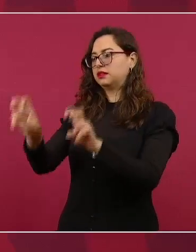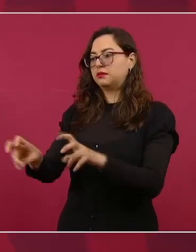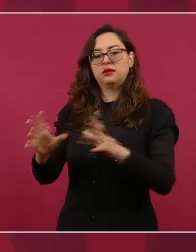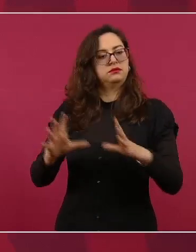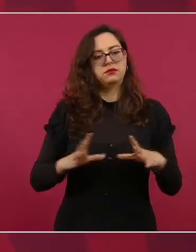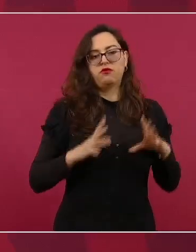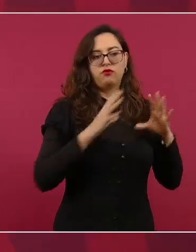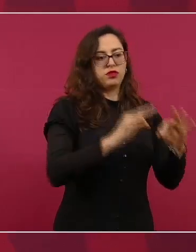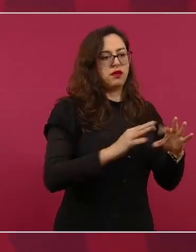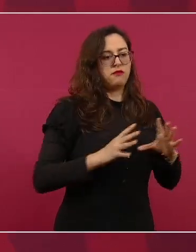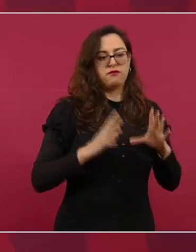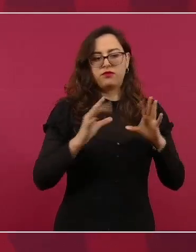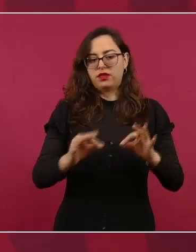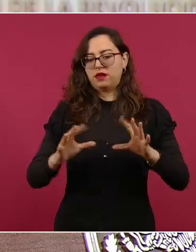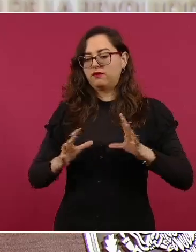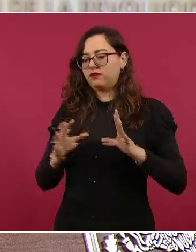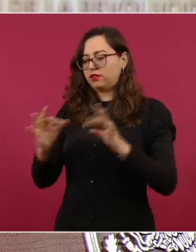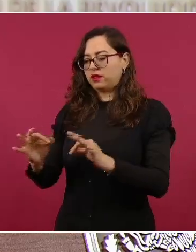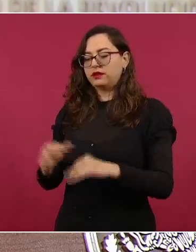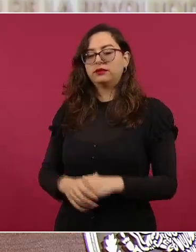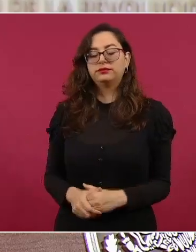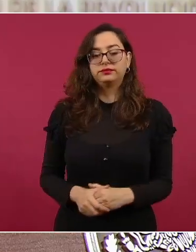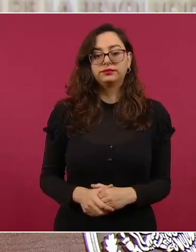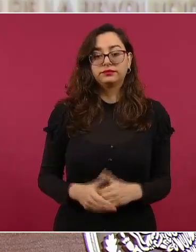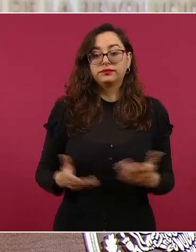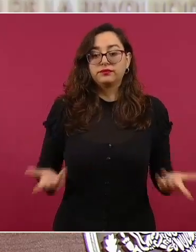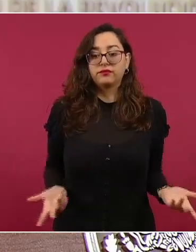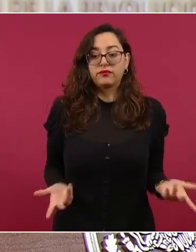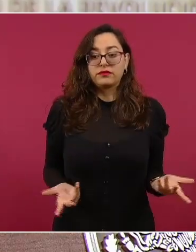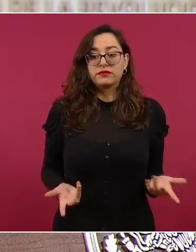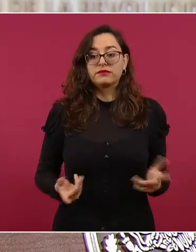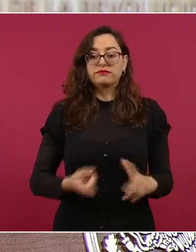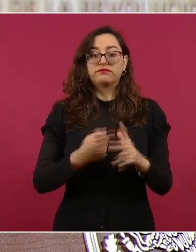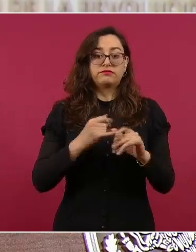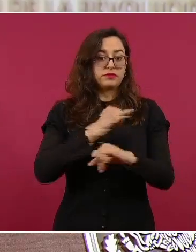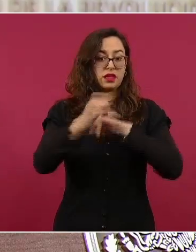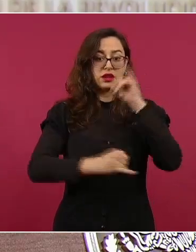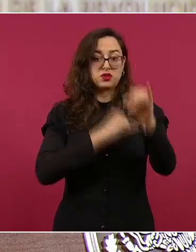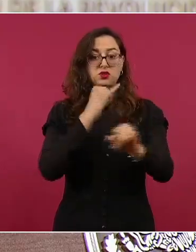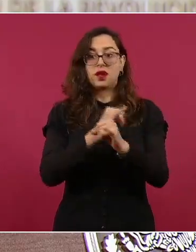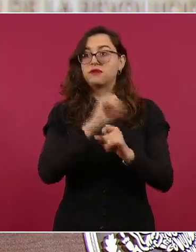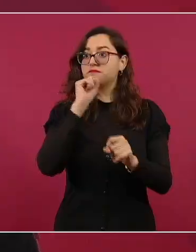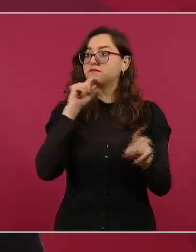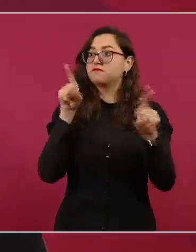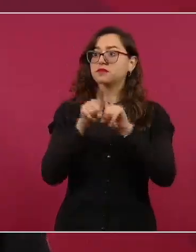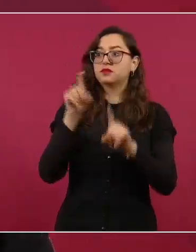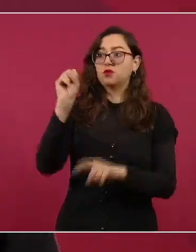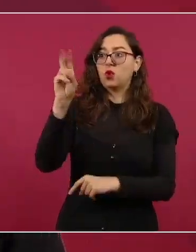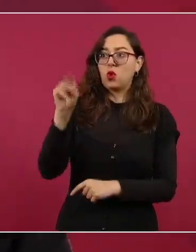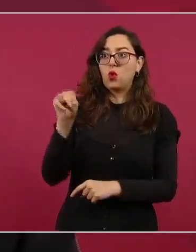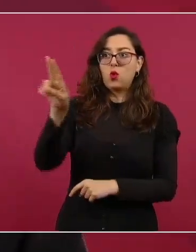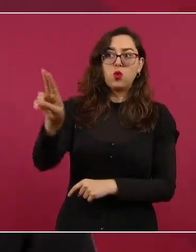empezando por la actitud de la ONU, que tiene